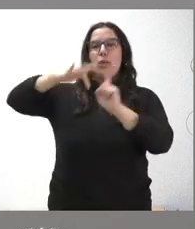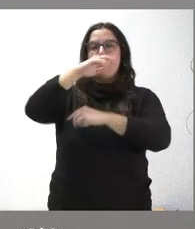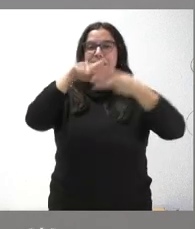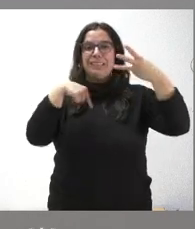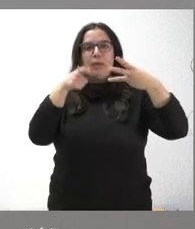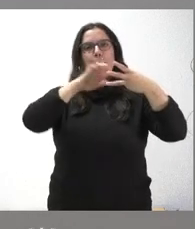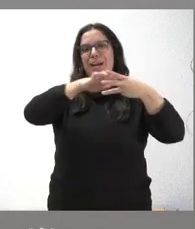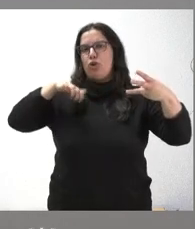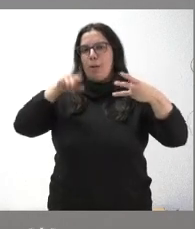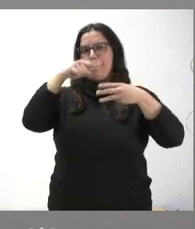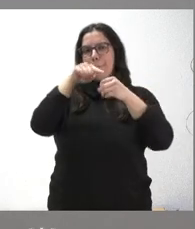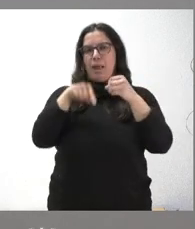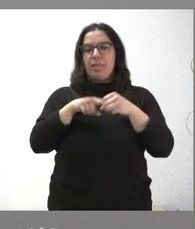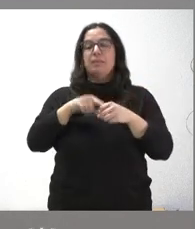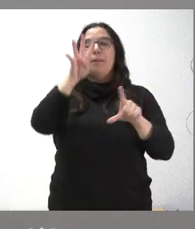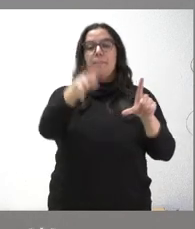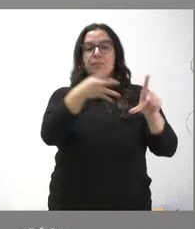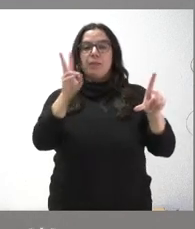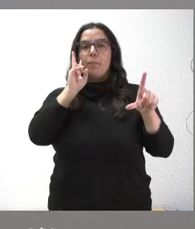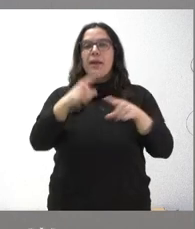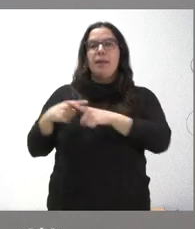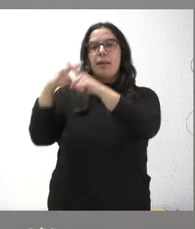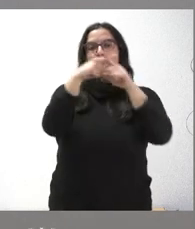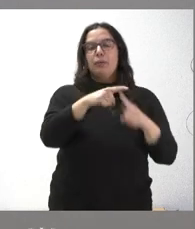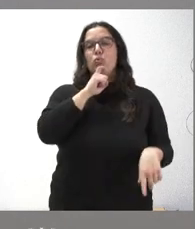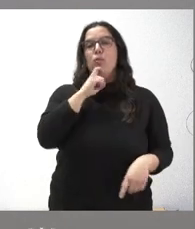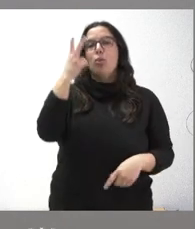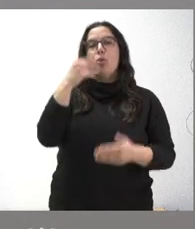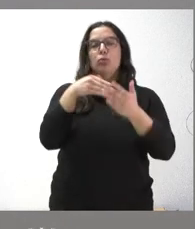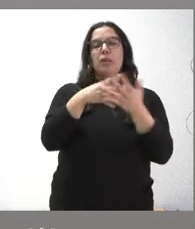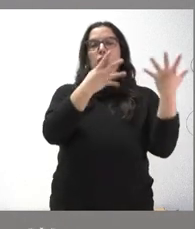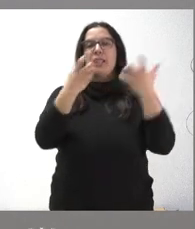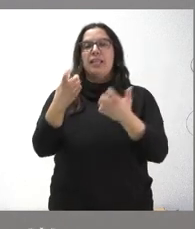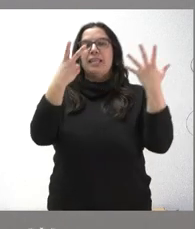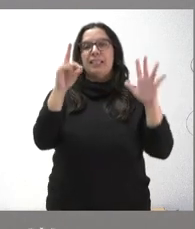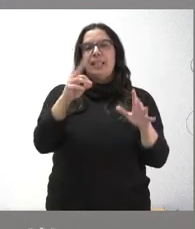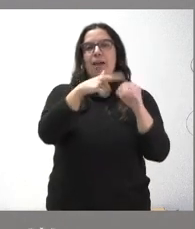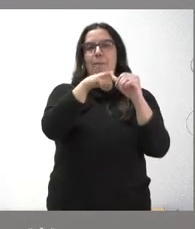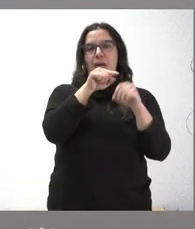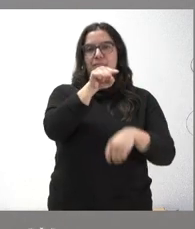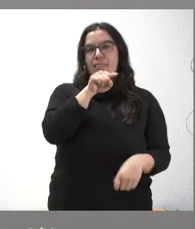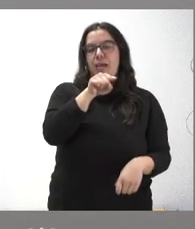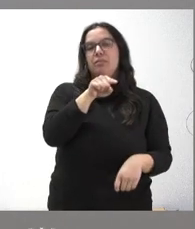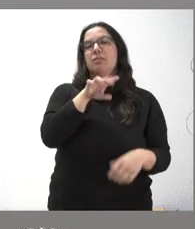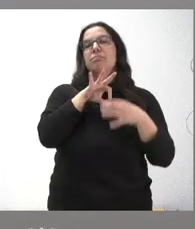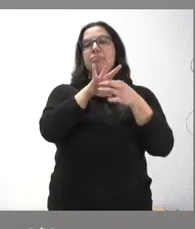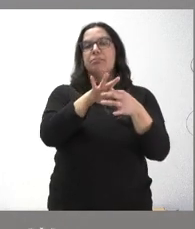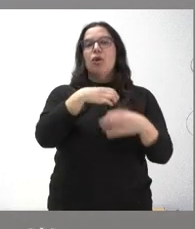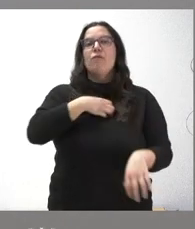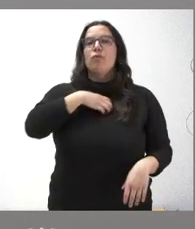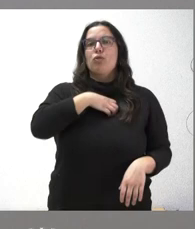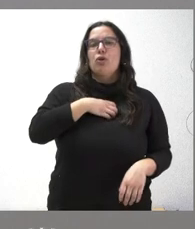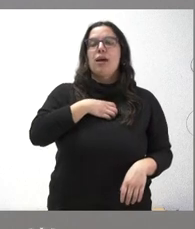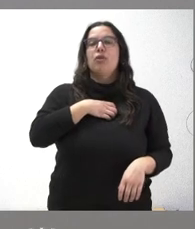tienen ustedes en el cuadro la distribución de estas 2970 plazas que corresponde a funcionarios no